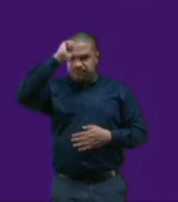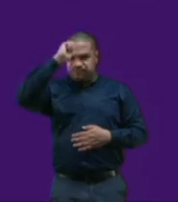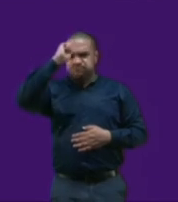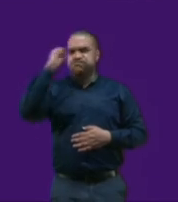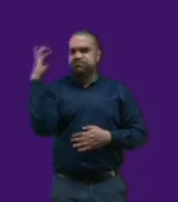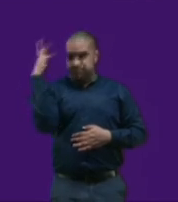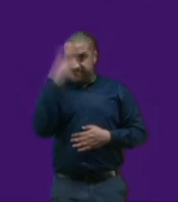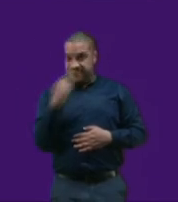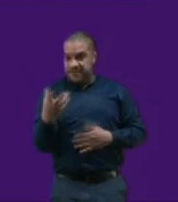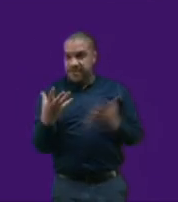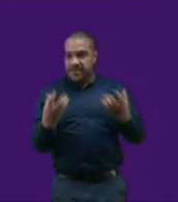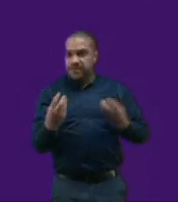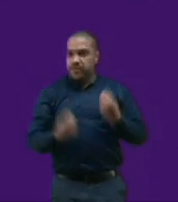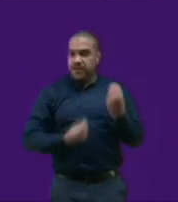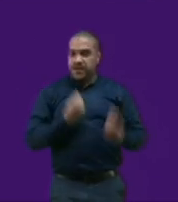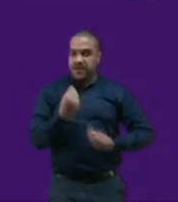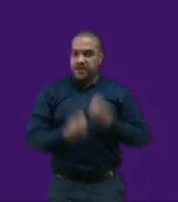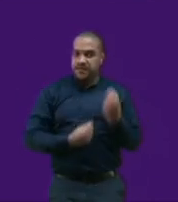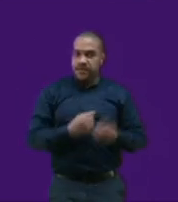obsequiar esta gorra.